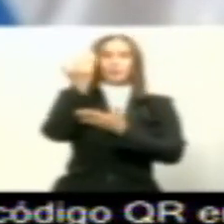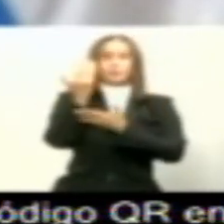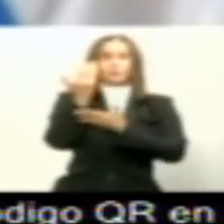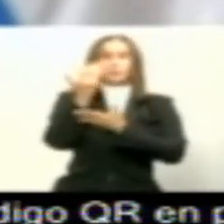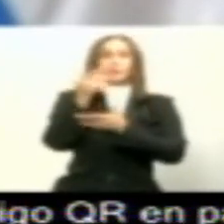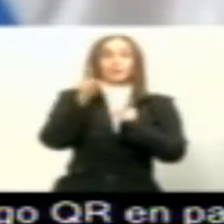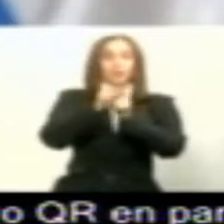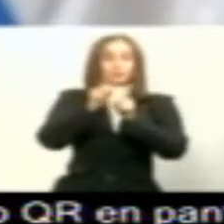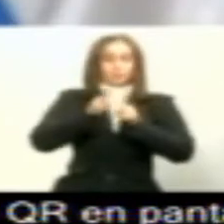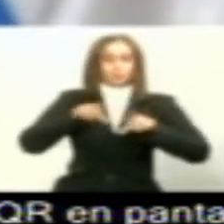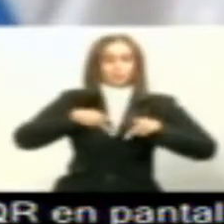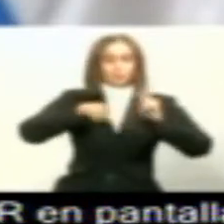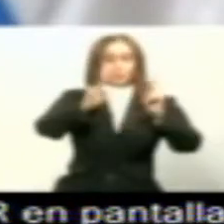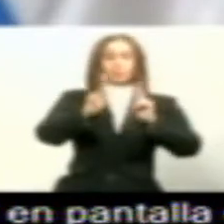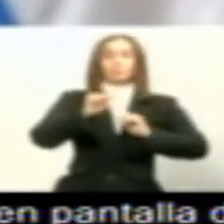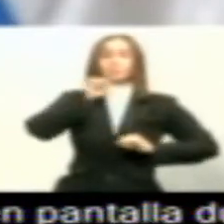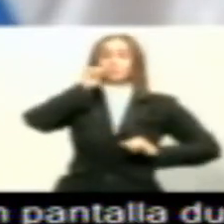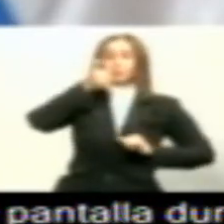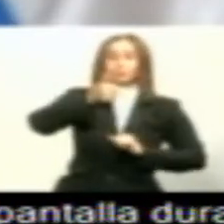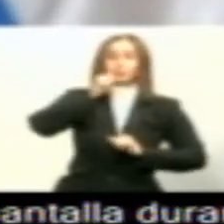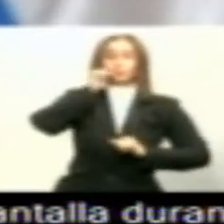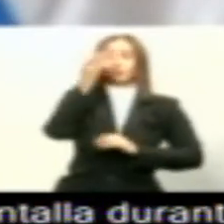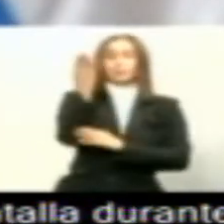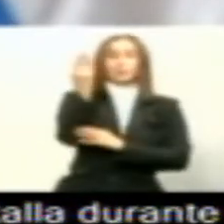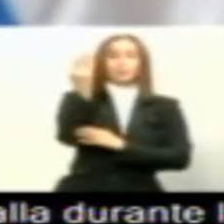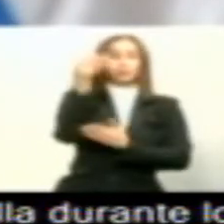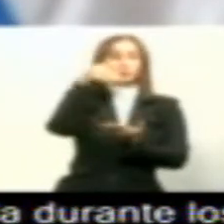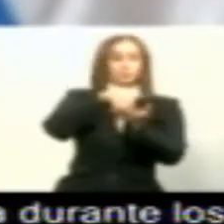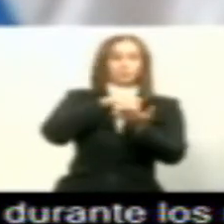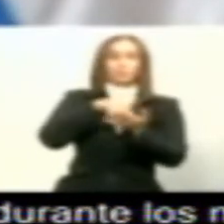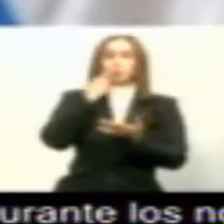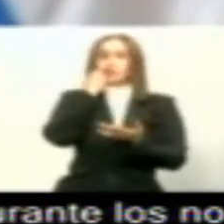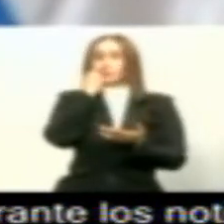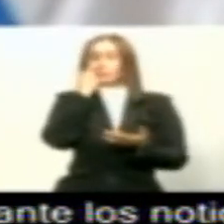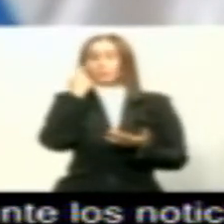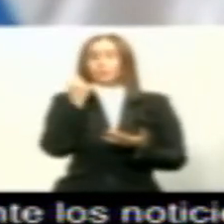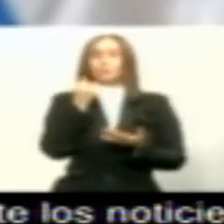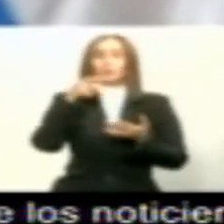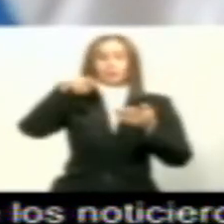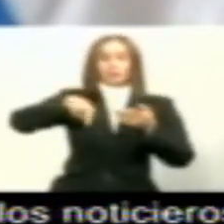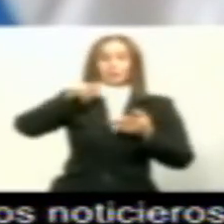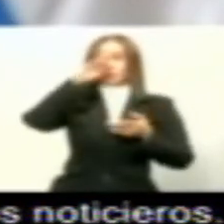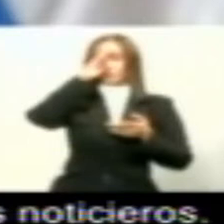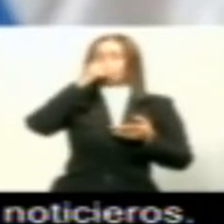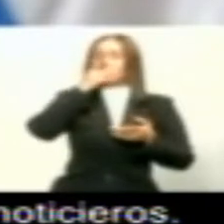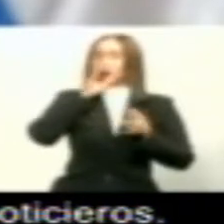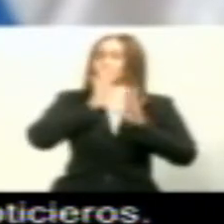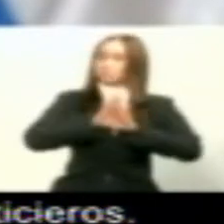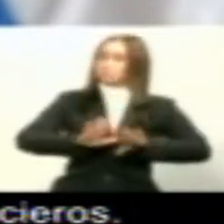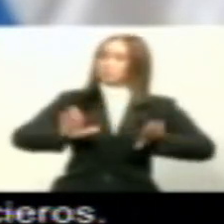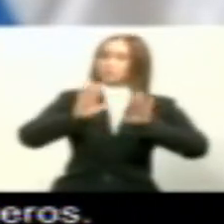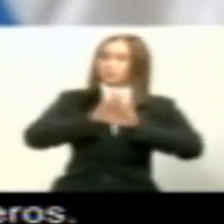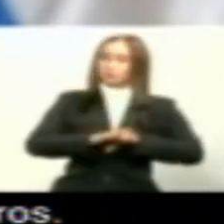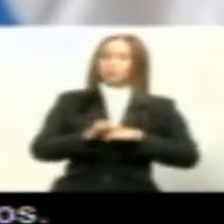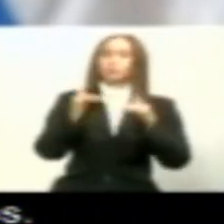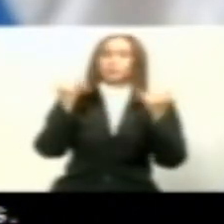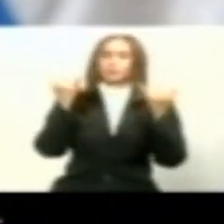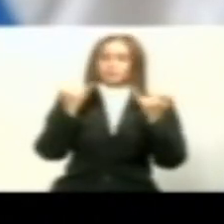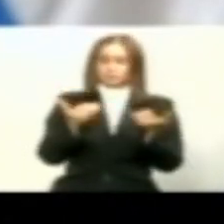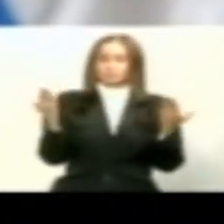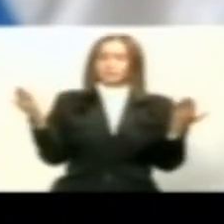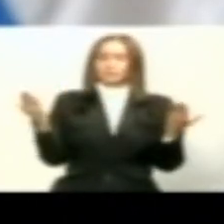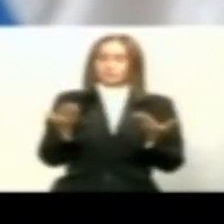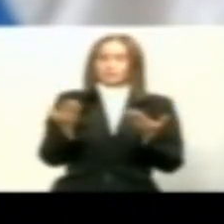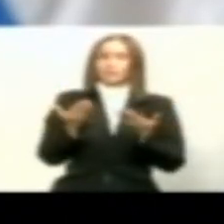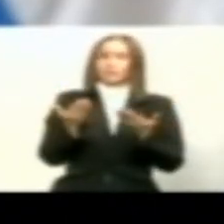permitir procesar diariamente 14.000 pruebas diarias. El pueblo dominicano puede estar tranquilo porque